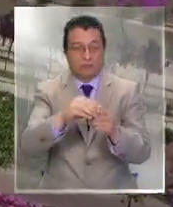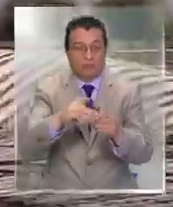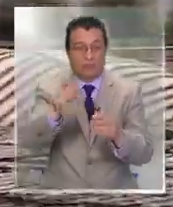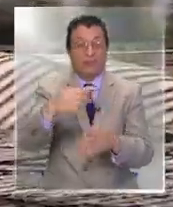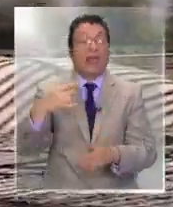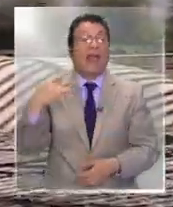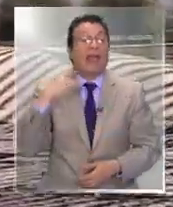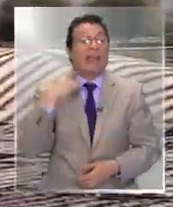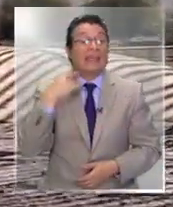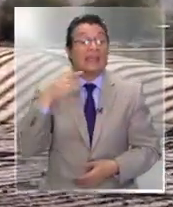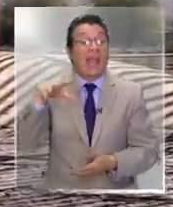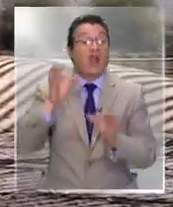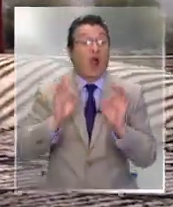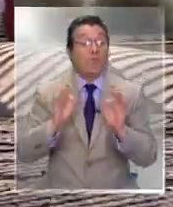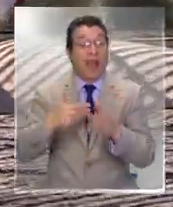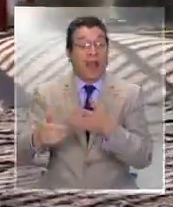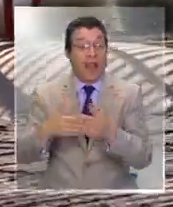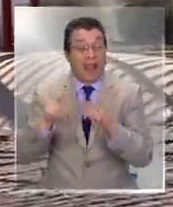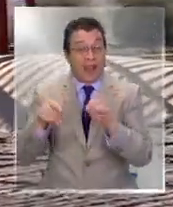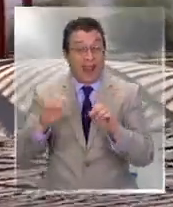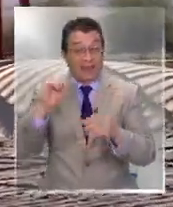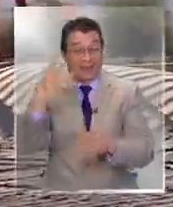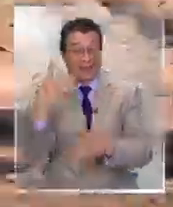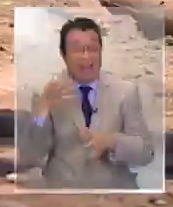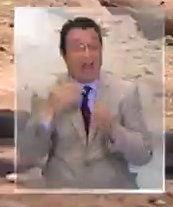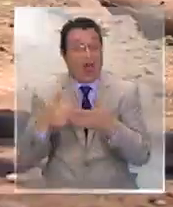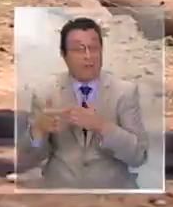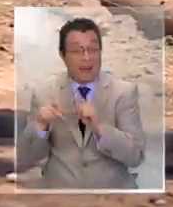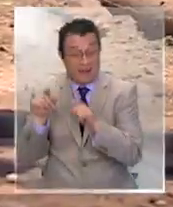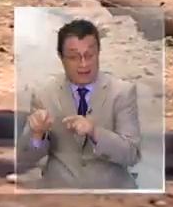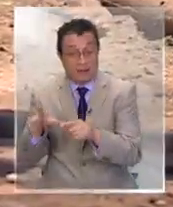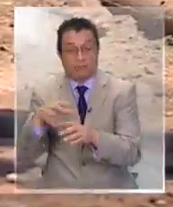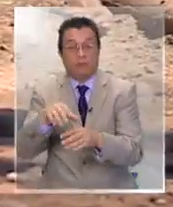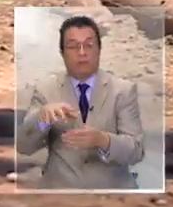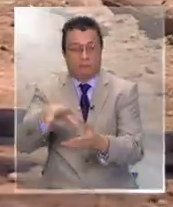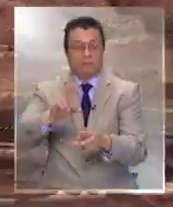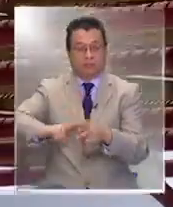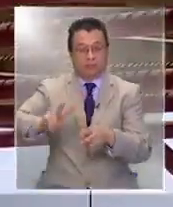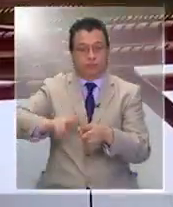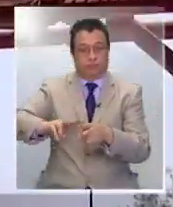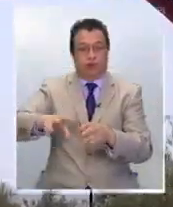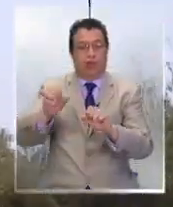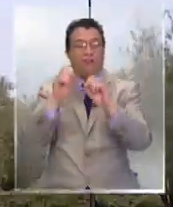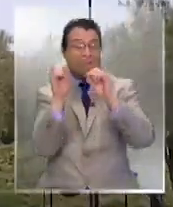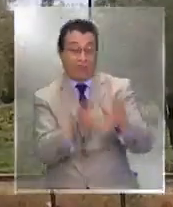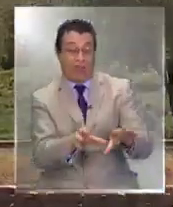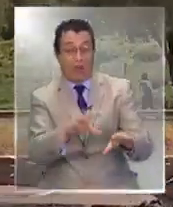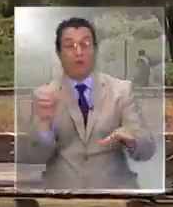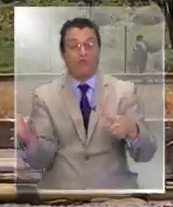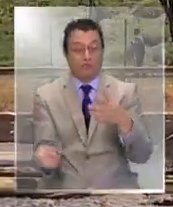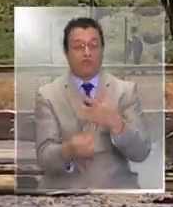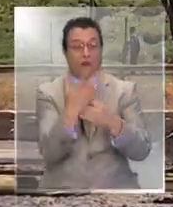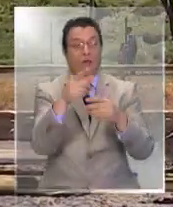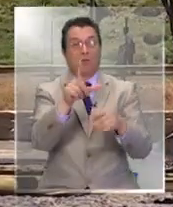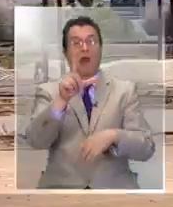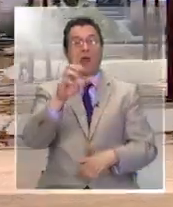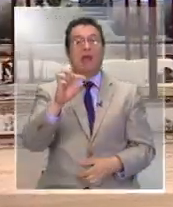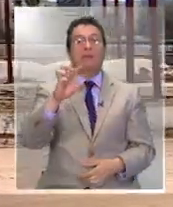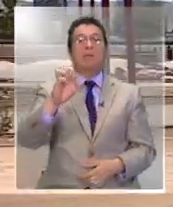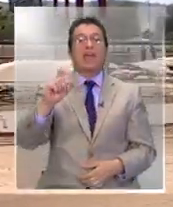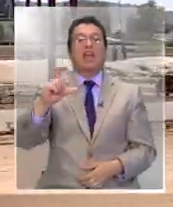entidades públicas y privadas buscan recuperar este espacio, que estuvo abandonado por años, para convertirlo en el nuevo parque Las Pérgolas de